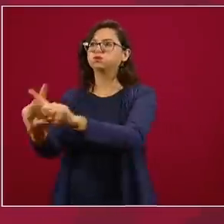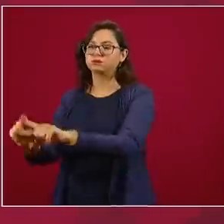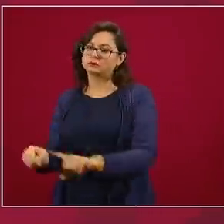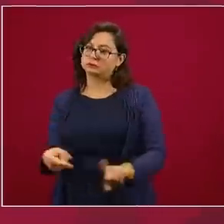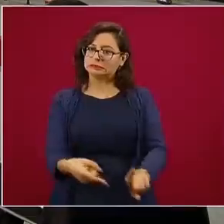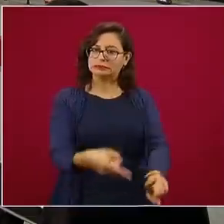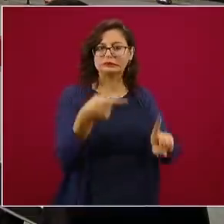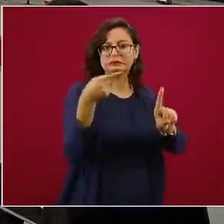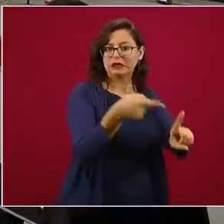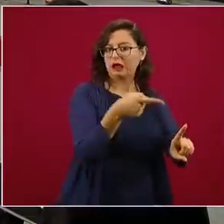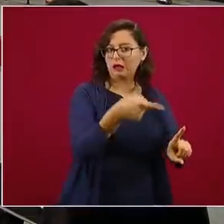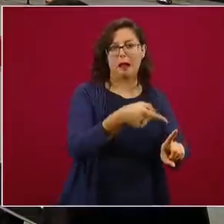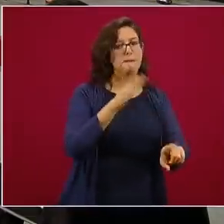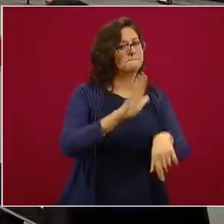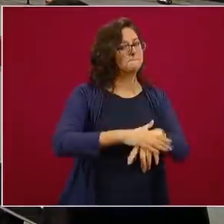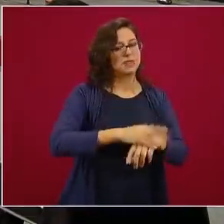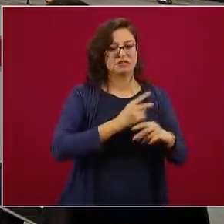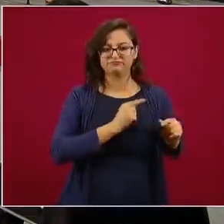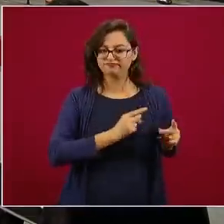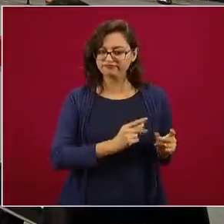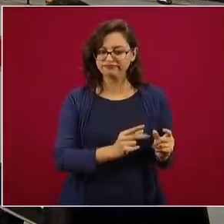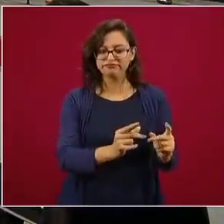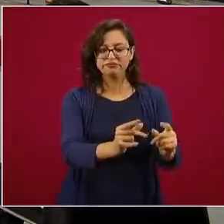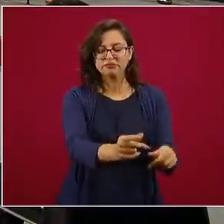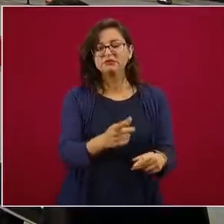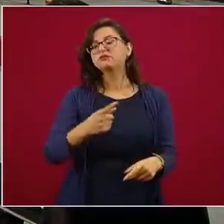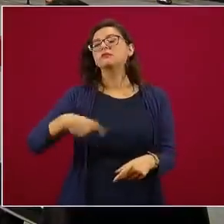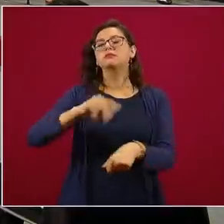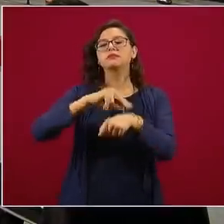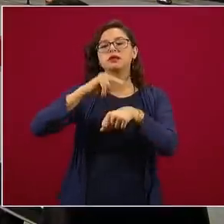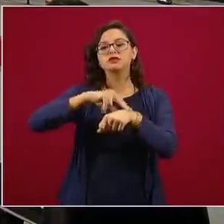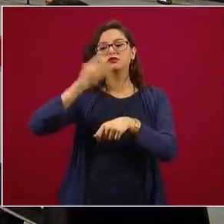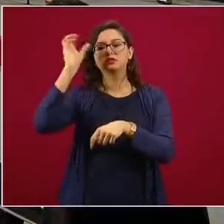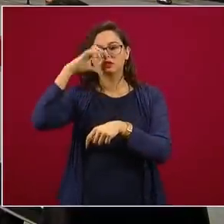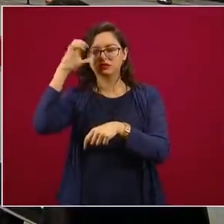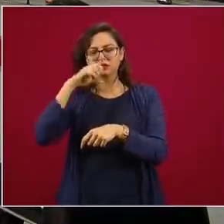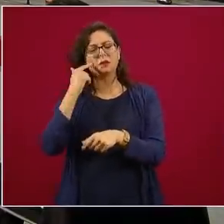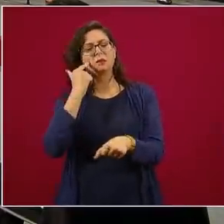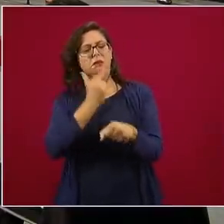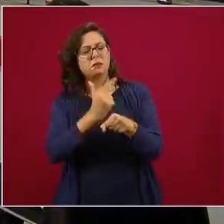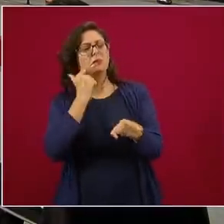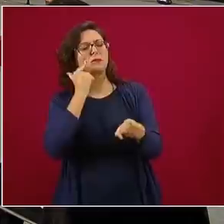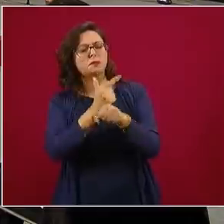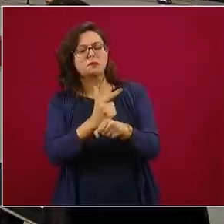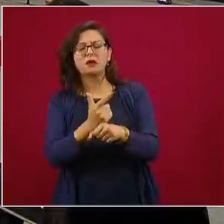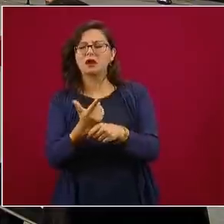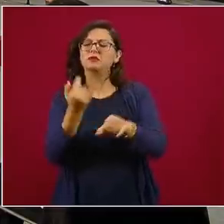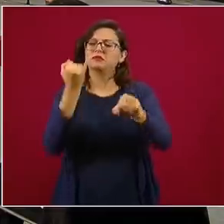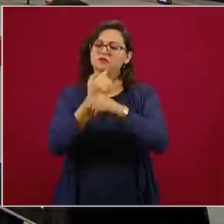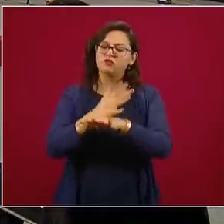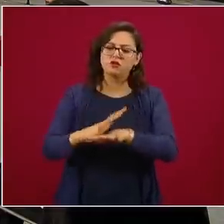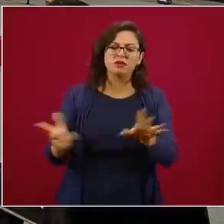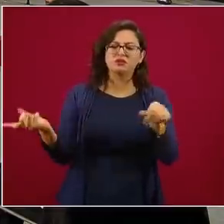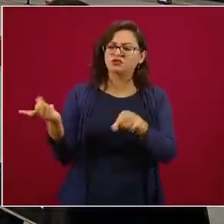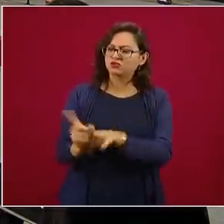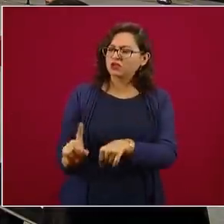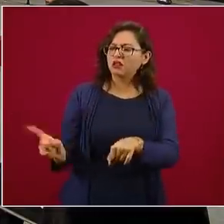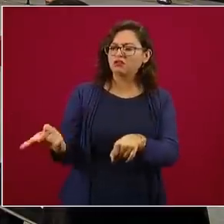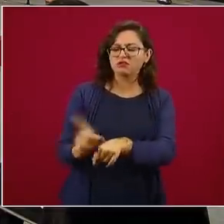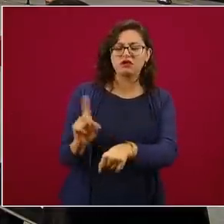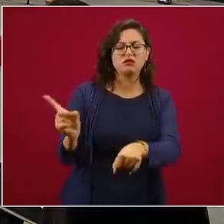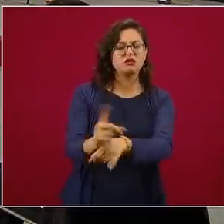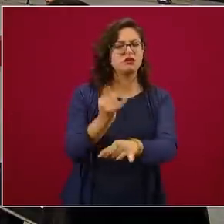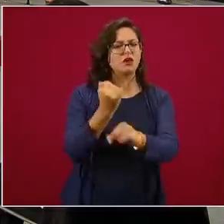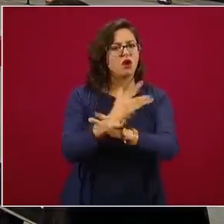por los científicos, por los técnicos, el reporte diario que se le